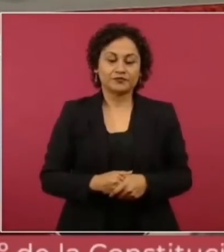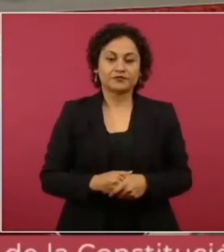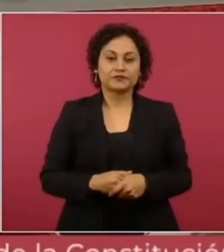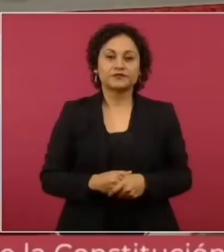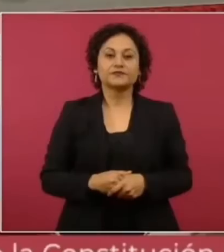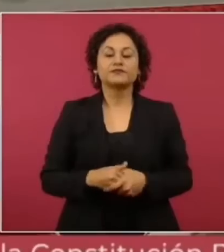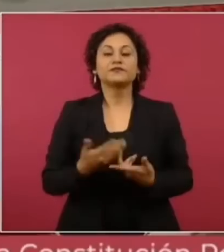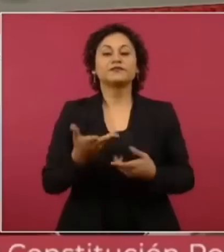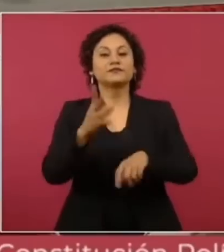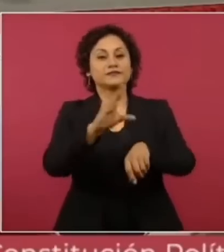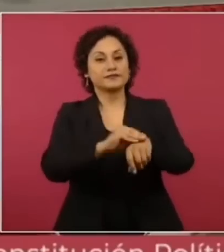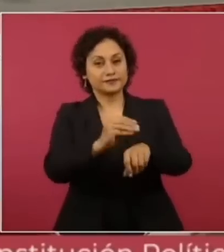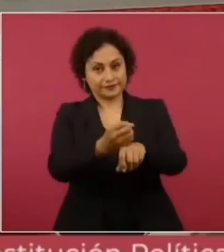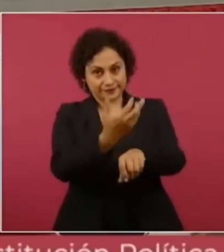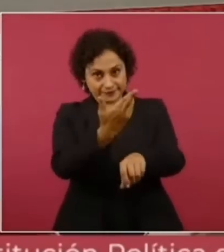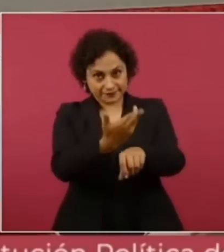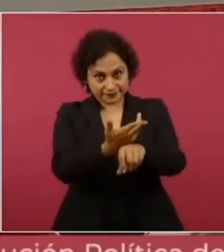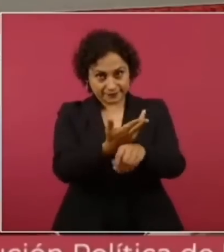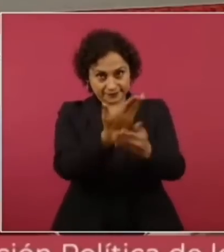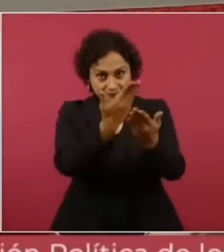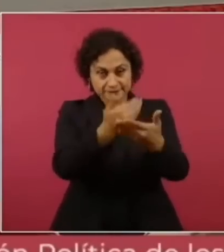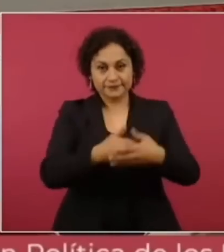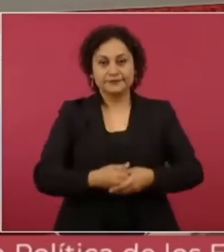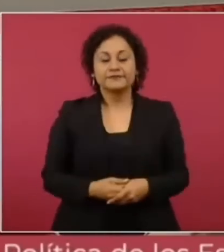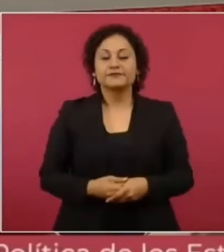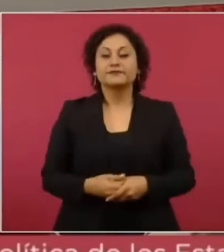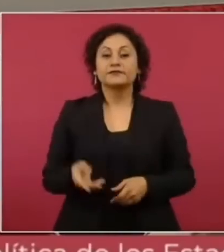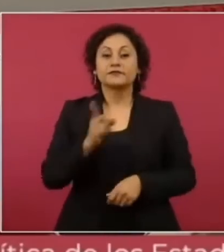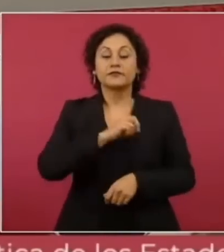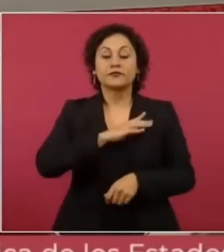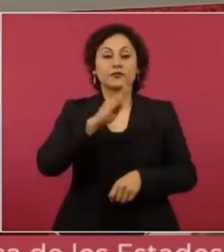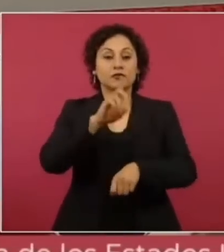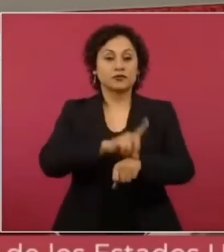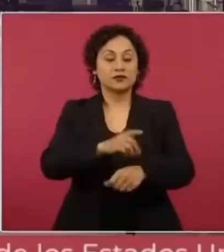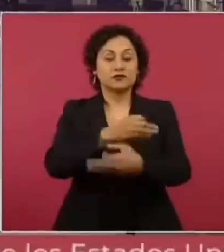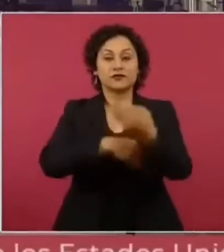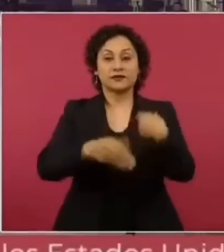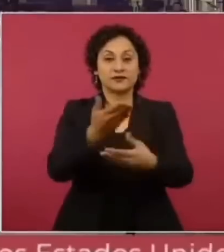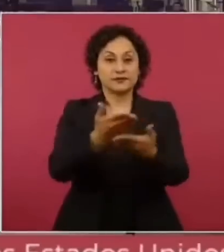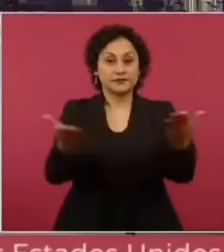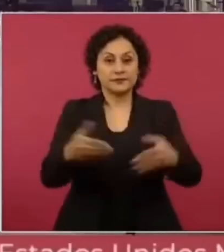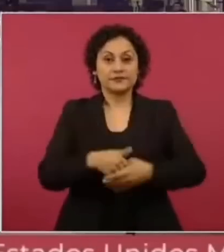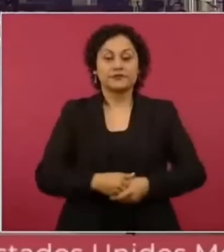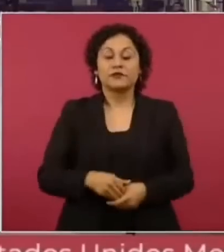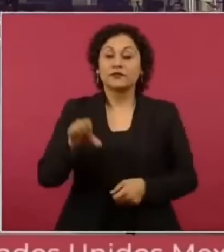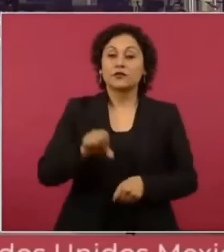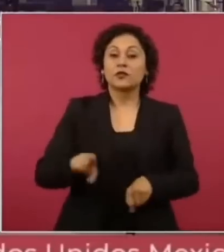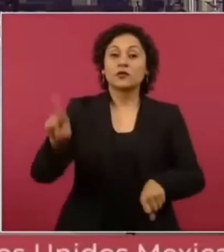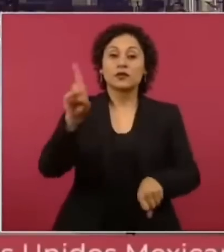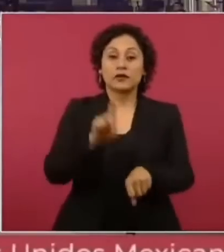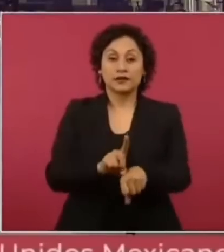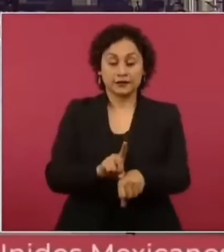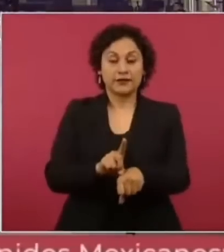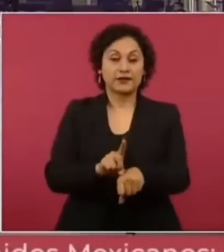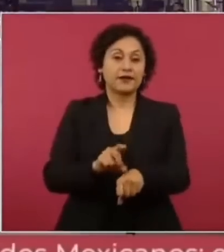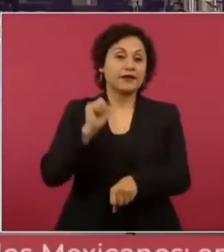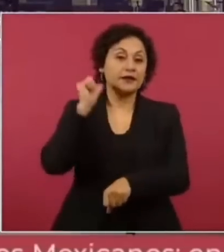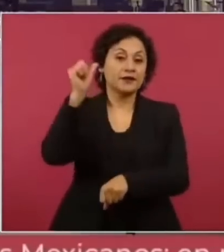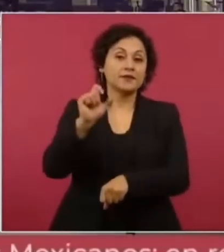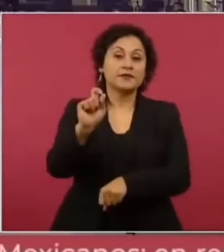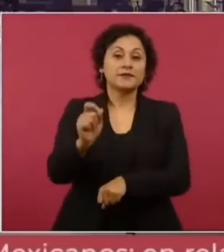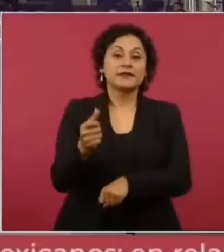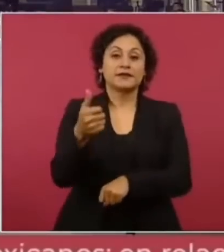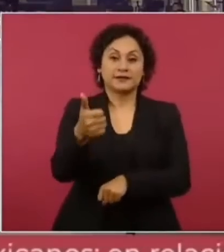Señor secretario, con su permiso. Buenos días a todas, a todos. Hoy es 26 de abril del